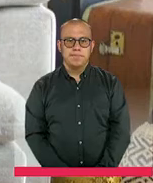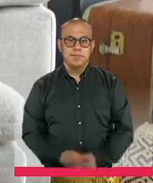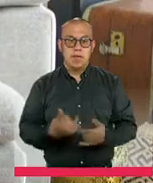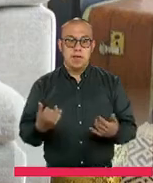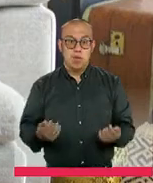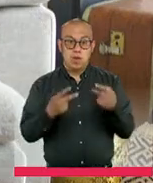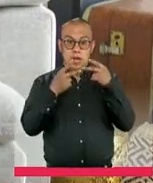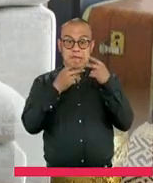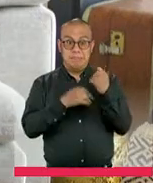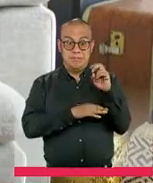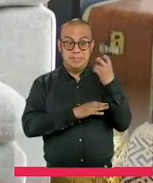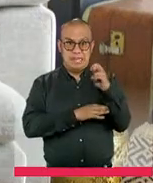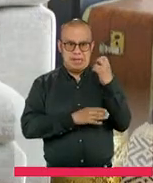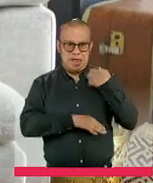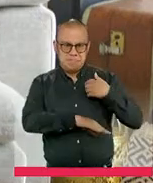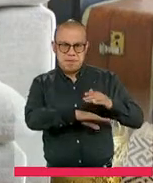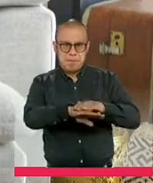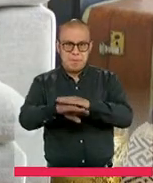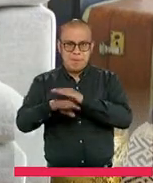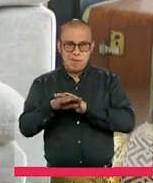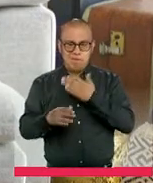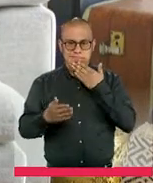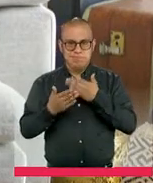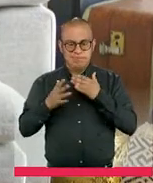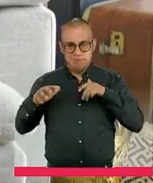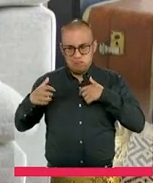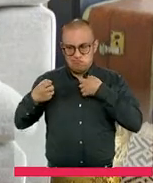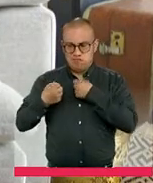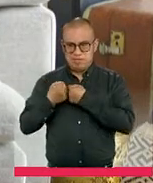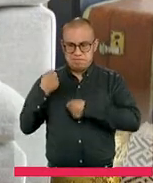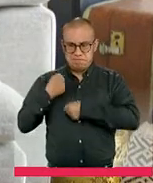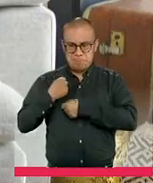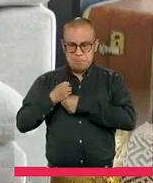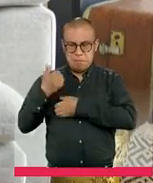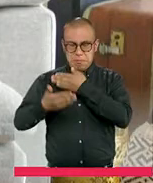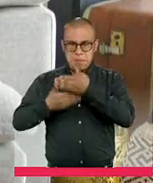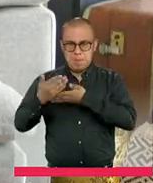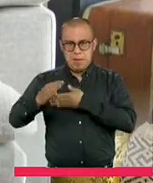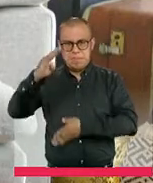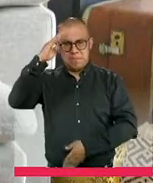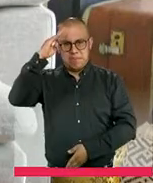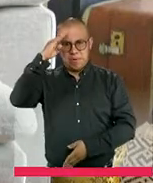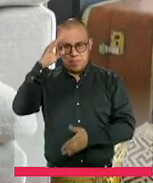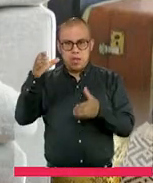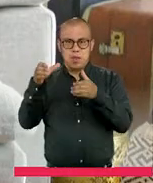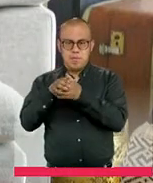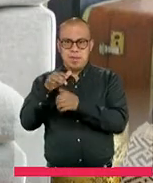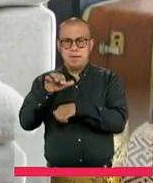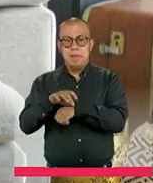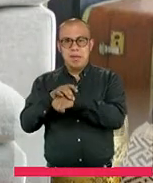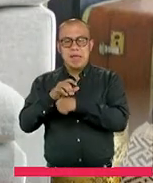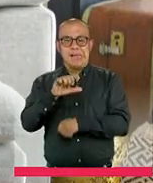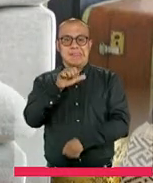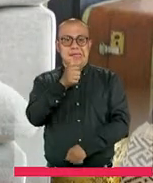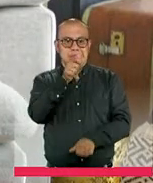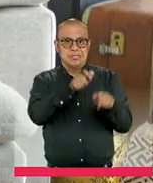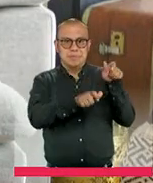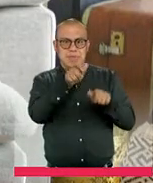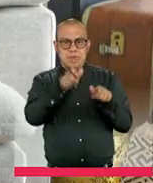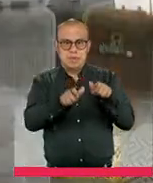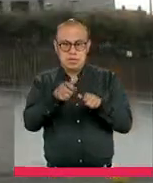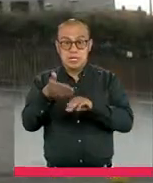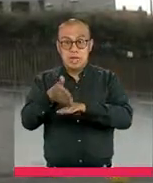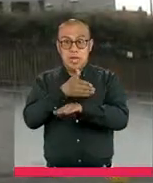La Fiscalía General de la Nación informó que gracias al trabajo articulado con la policía y medicina legal, fueron encontradas las 10 personas que habían